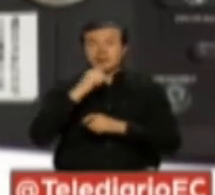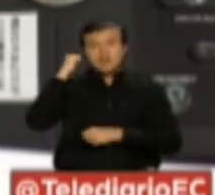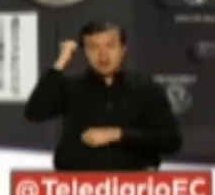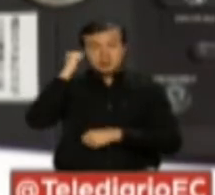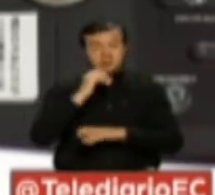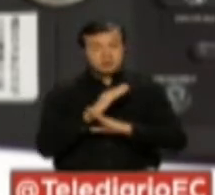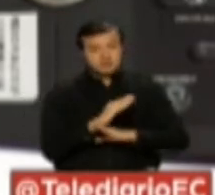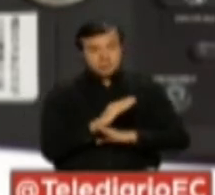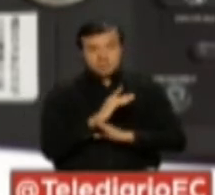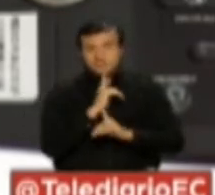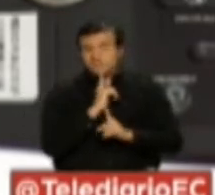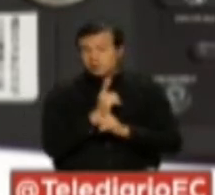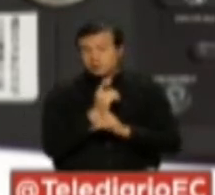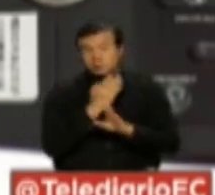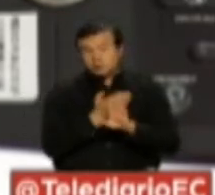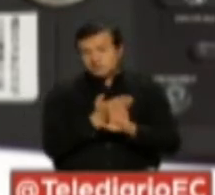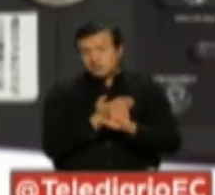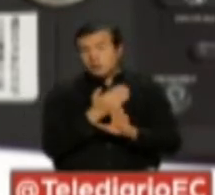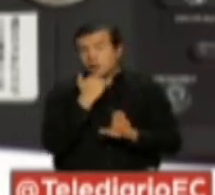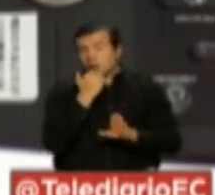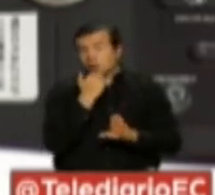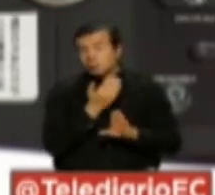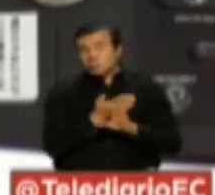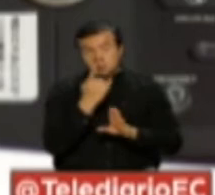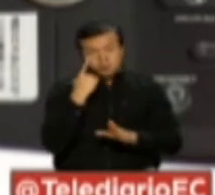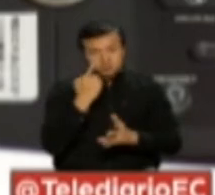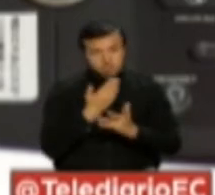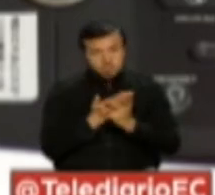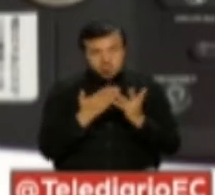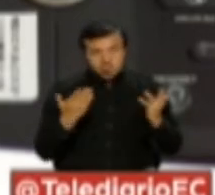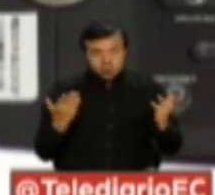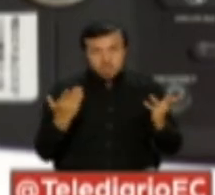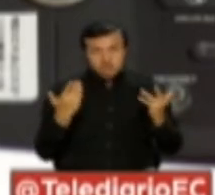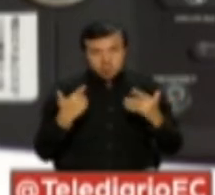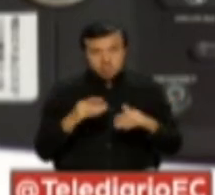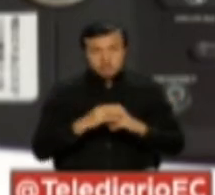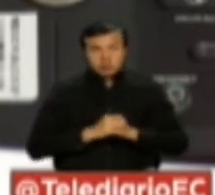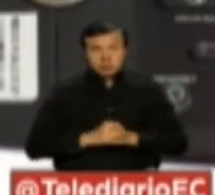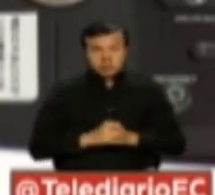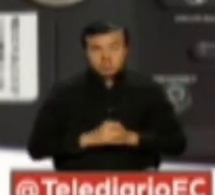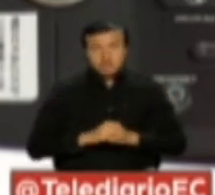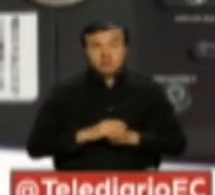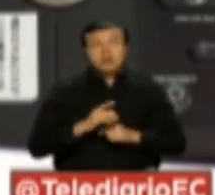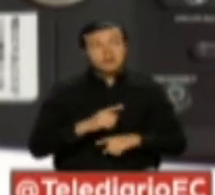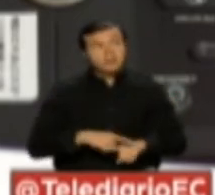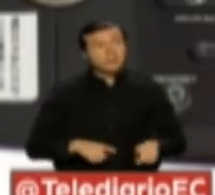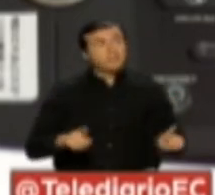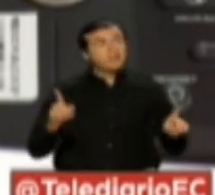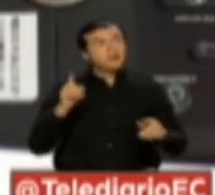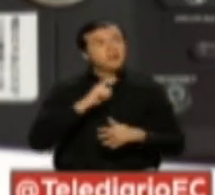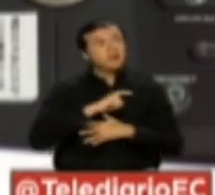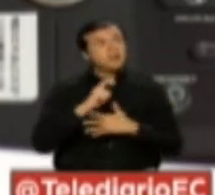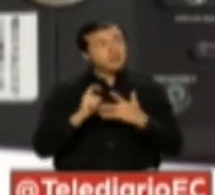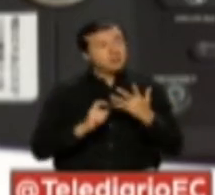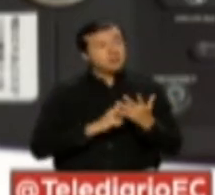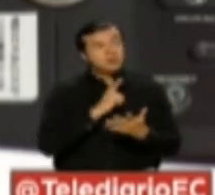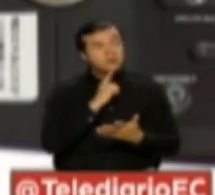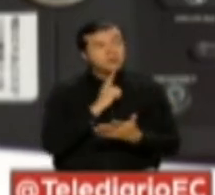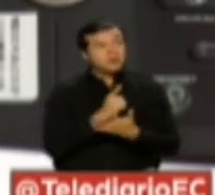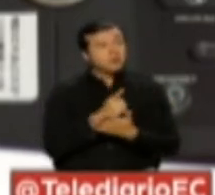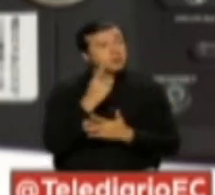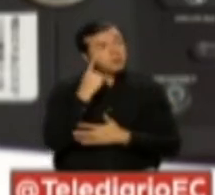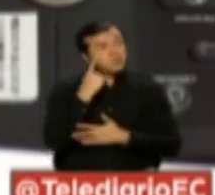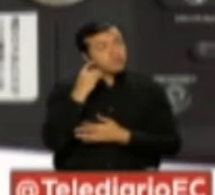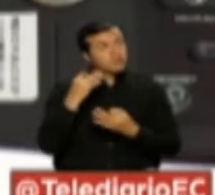la defensa, de aportar elementos probatorios de descargo. Sin embargo, tendrá que defenderse en el foro